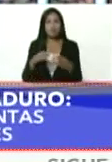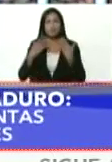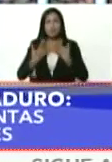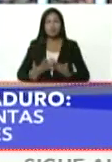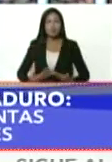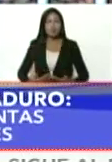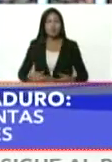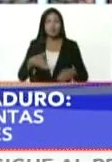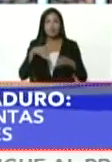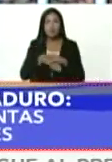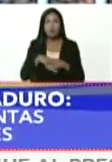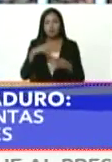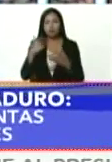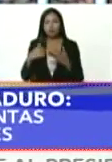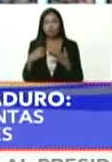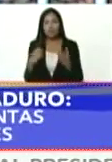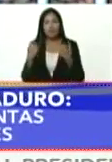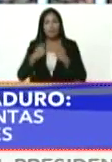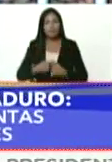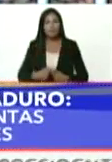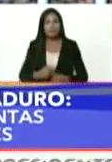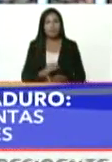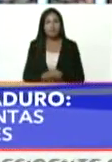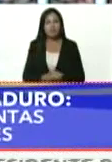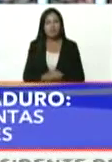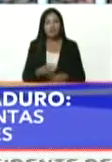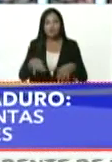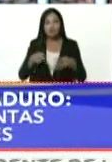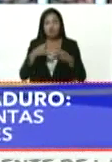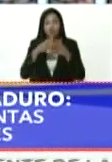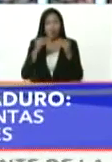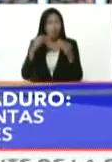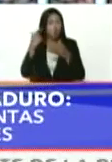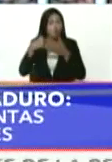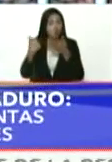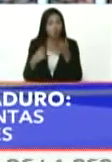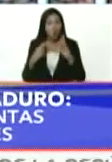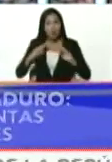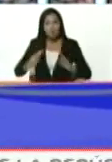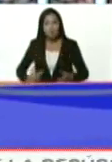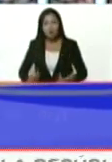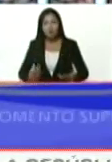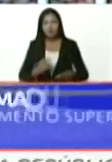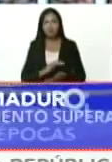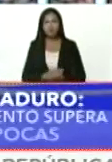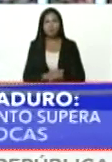ropa, zapatos, camisas, interiores, todo, uniformes.